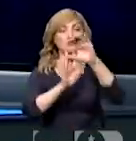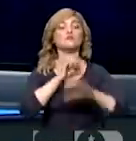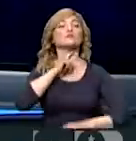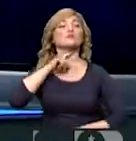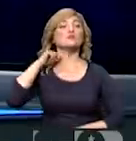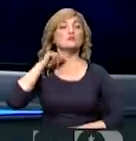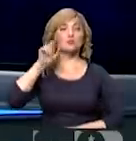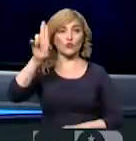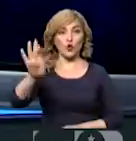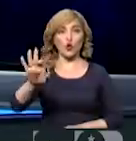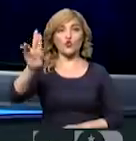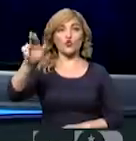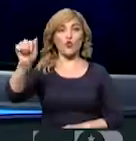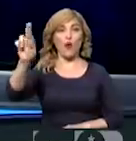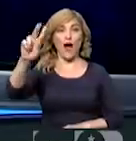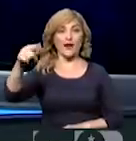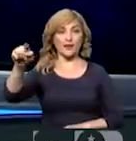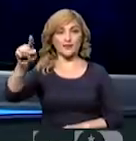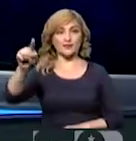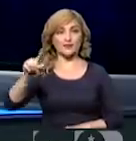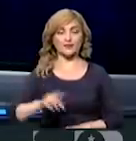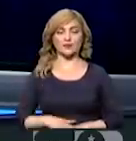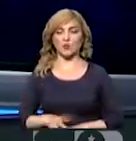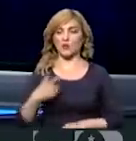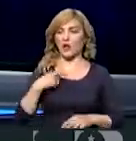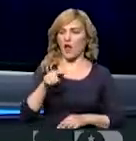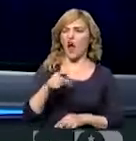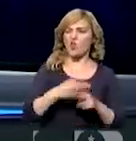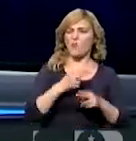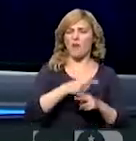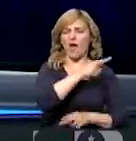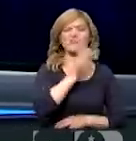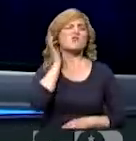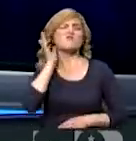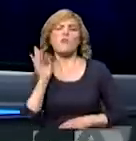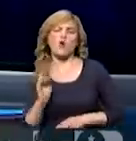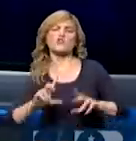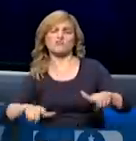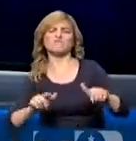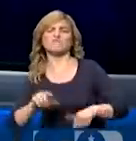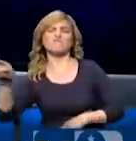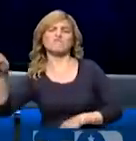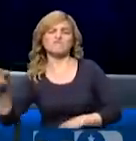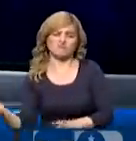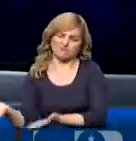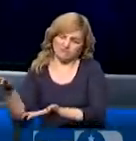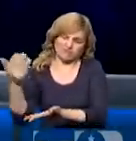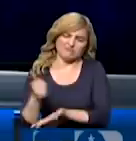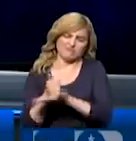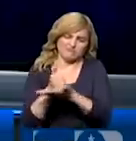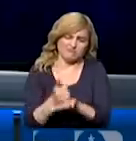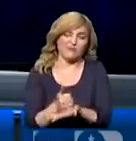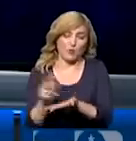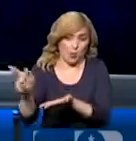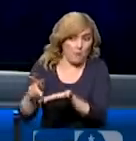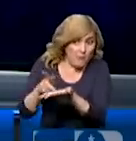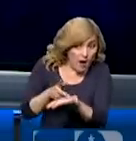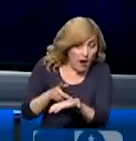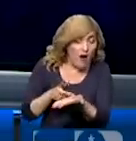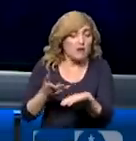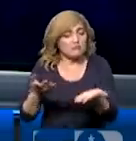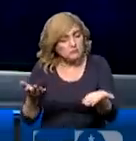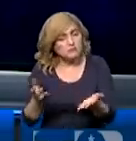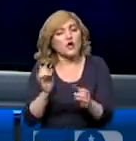José Tuárez, por haberse tomado el nombre de la primera dama, Rocío de Moreno, para ofrecer cargos públicos a cambio de millonarias sumas de